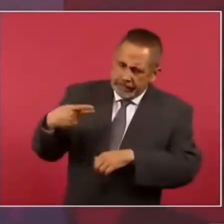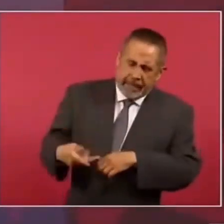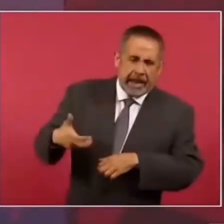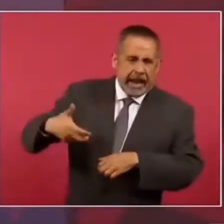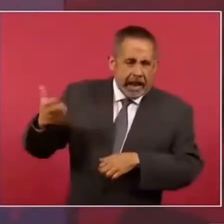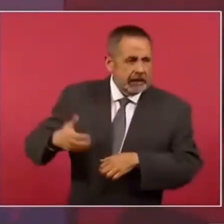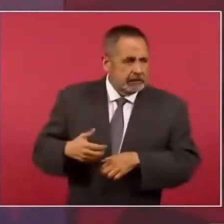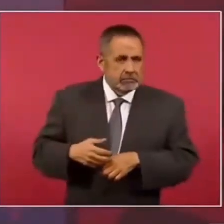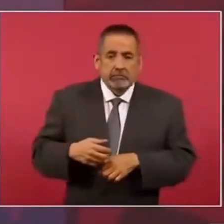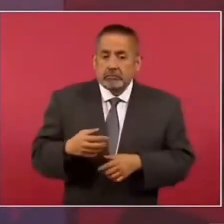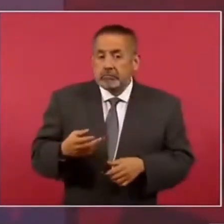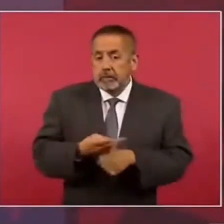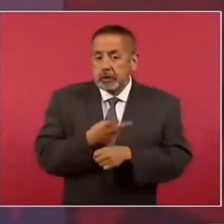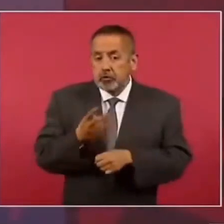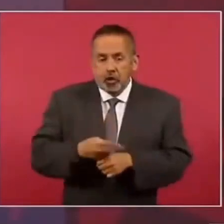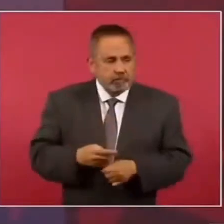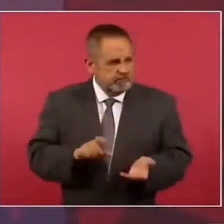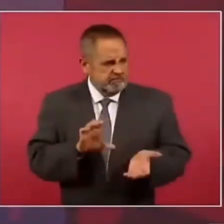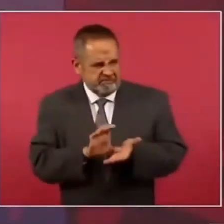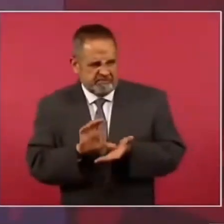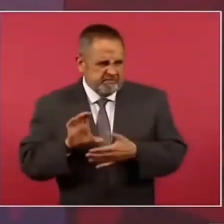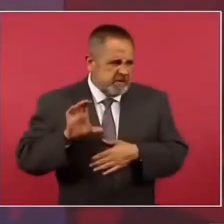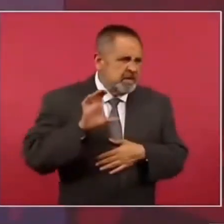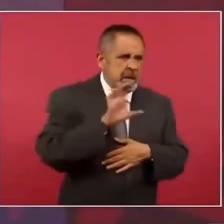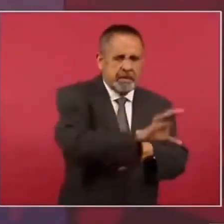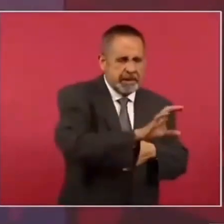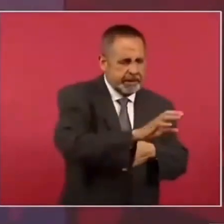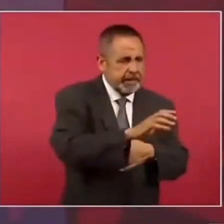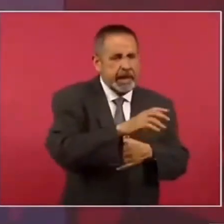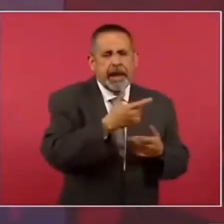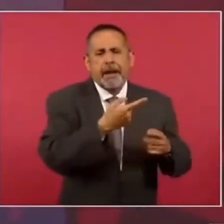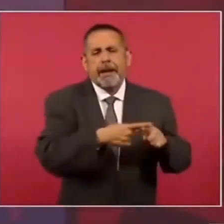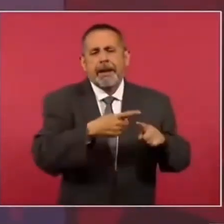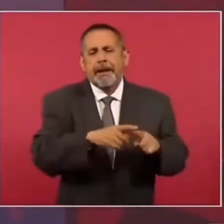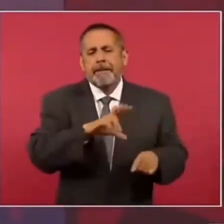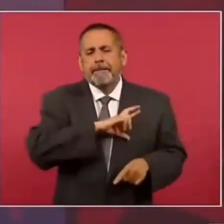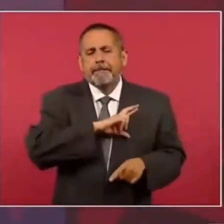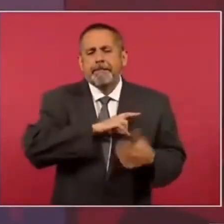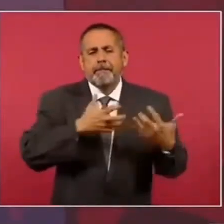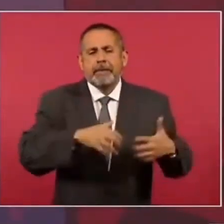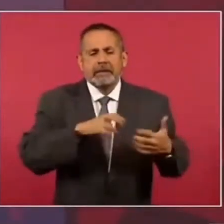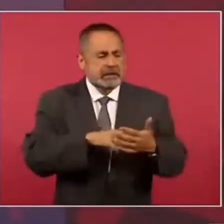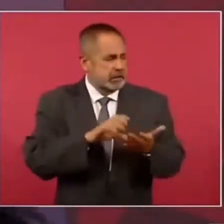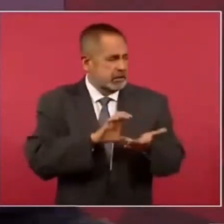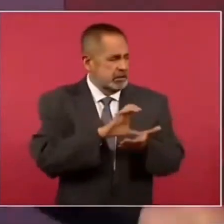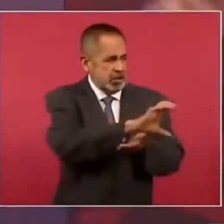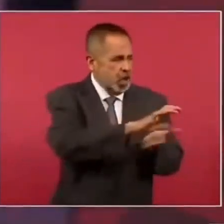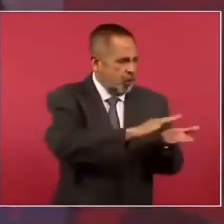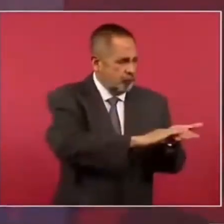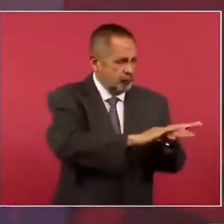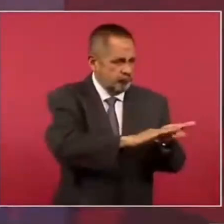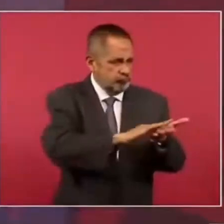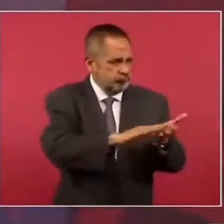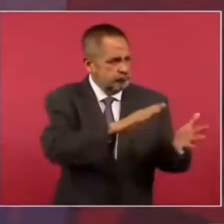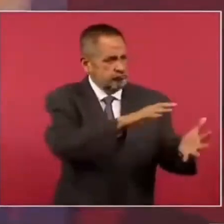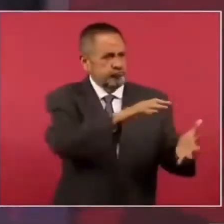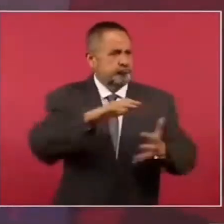Y así fue. Se pagó a las empresas una indemnización y se quedó el